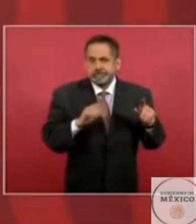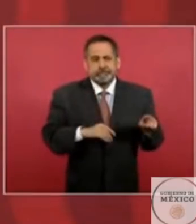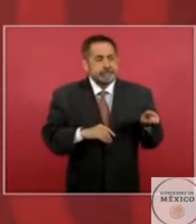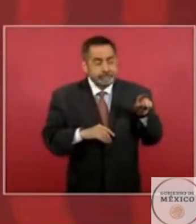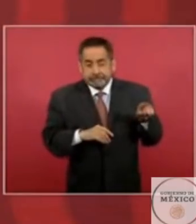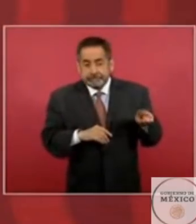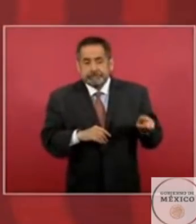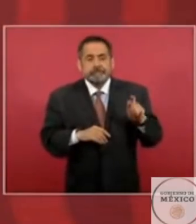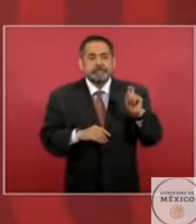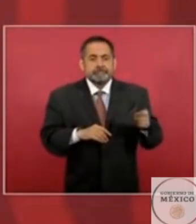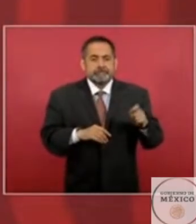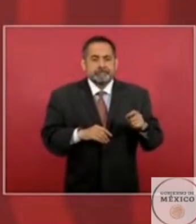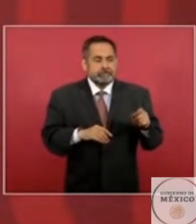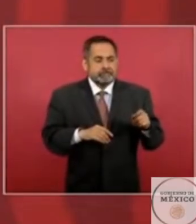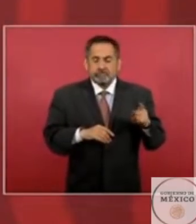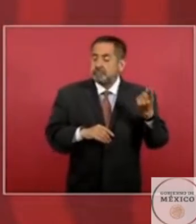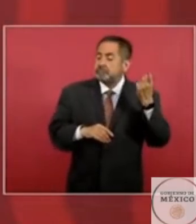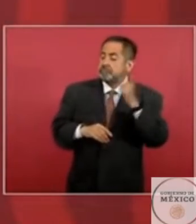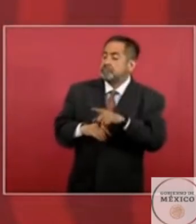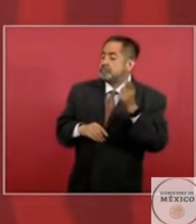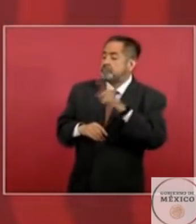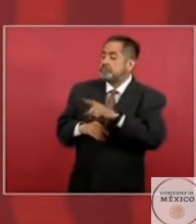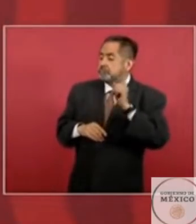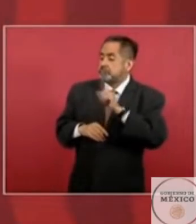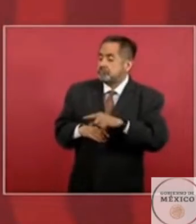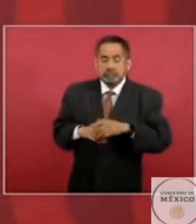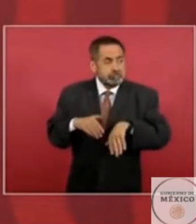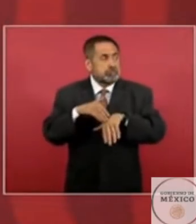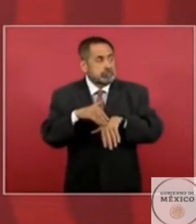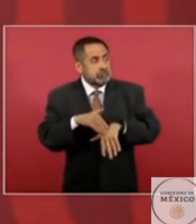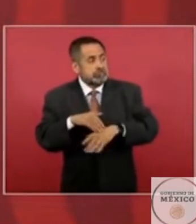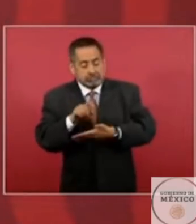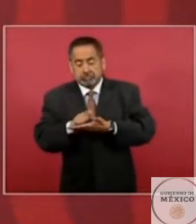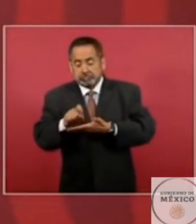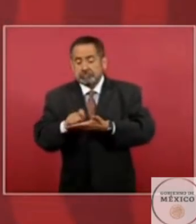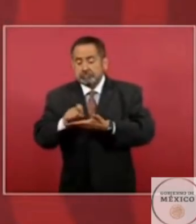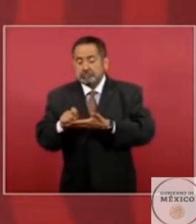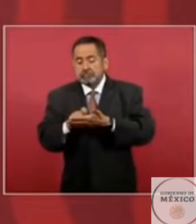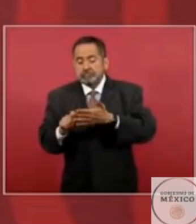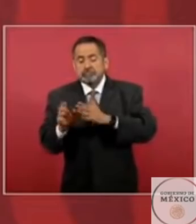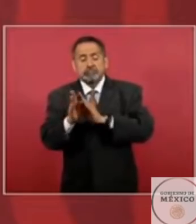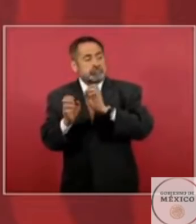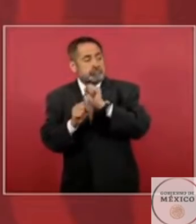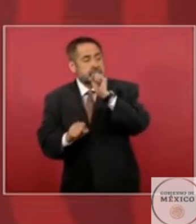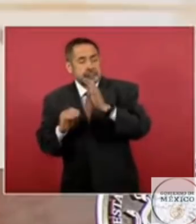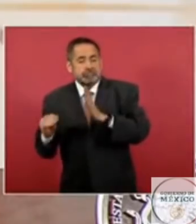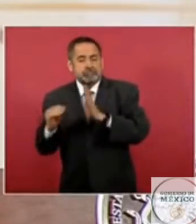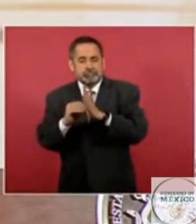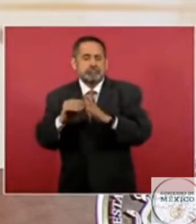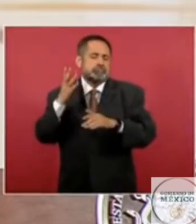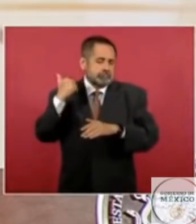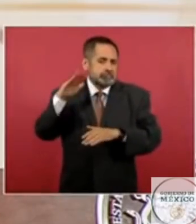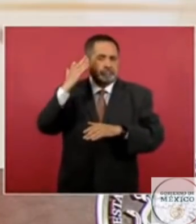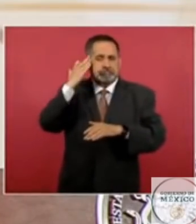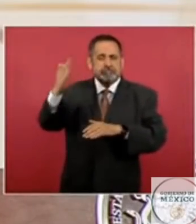cual no quieren aprobar la reforma del presidente López Obrador, a pesar que pedían 12